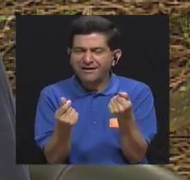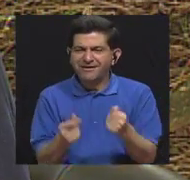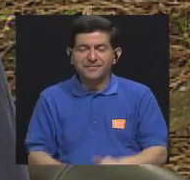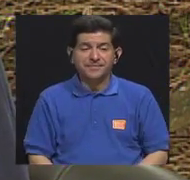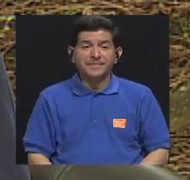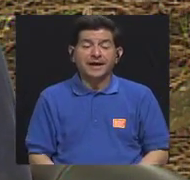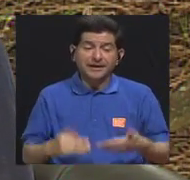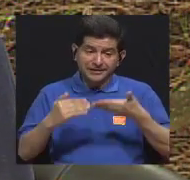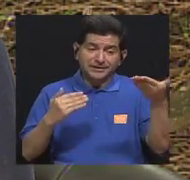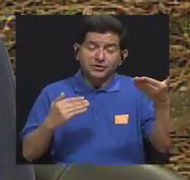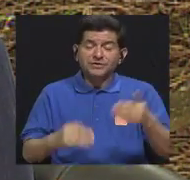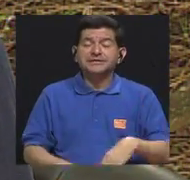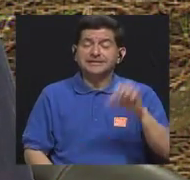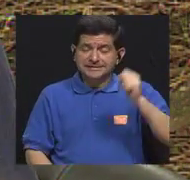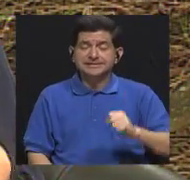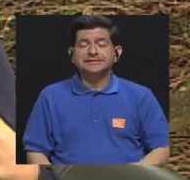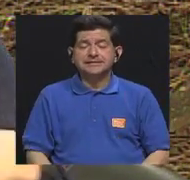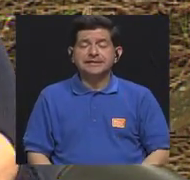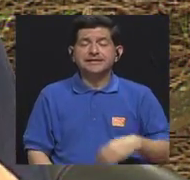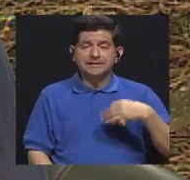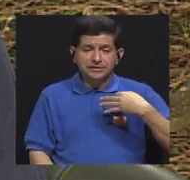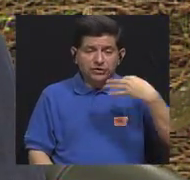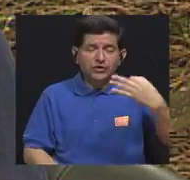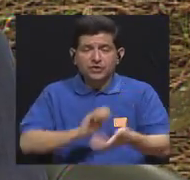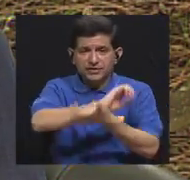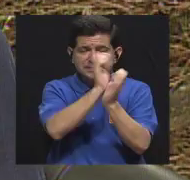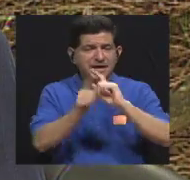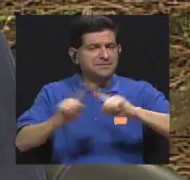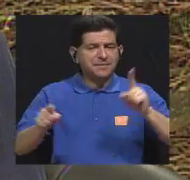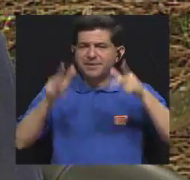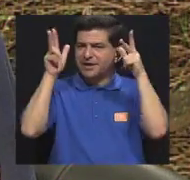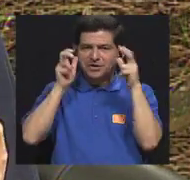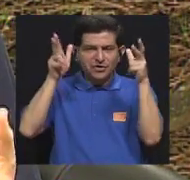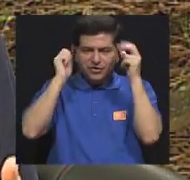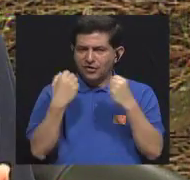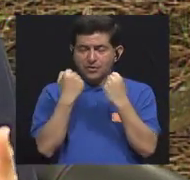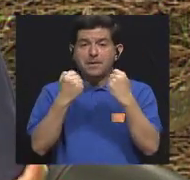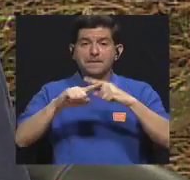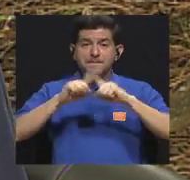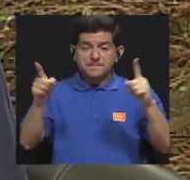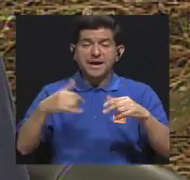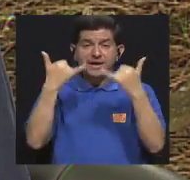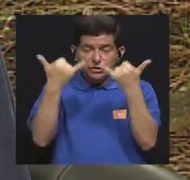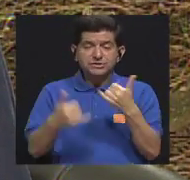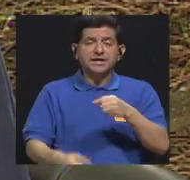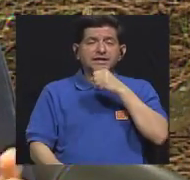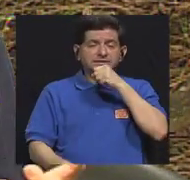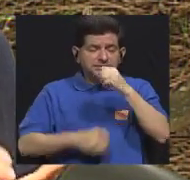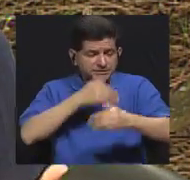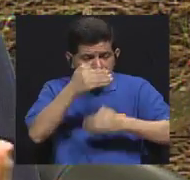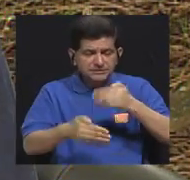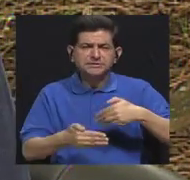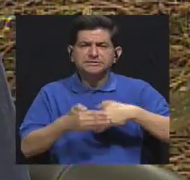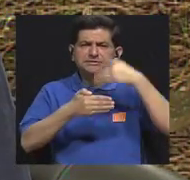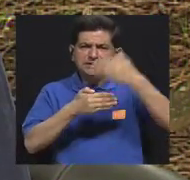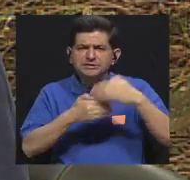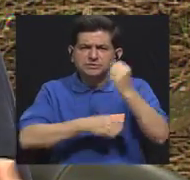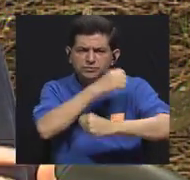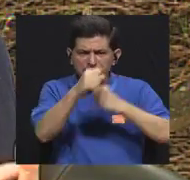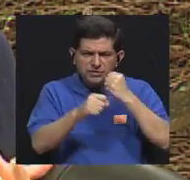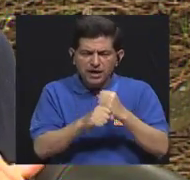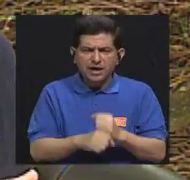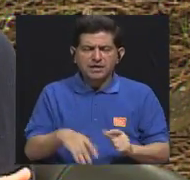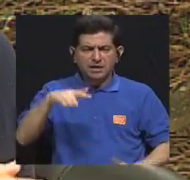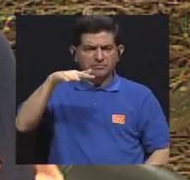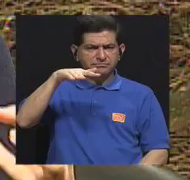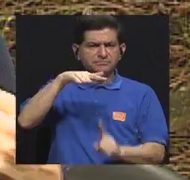van cambiando, pero aún así no lo percibimos tan fuertemente, pero el envejecimiento como tal, después de cierta edad, lo